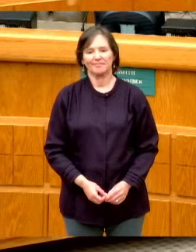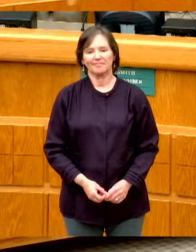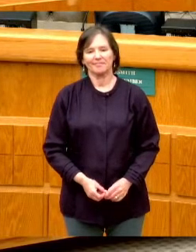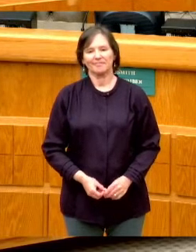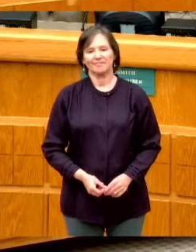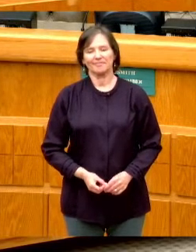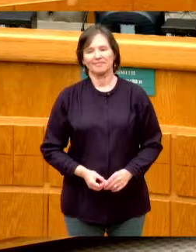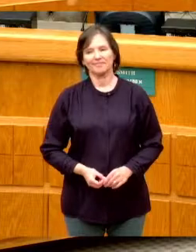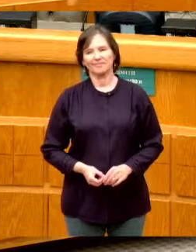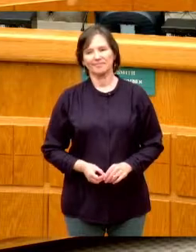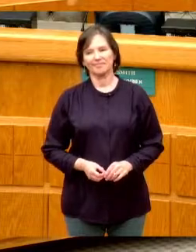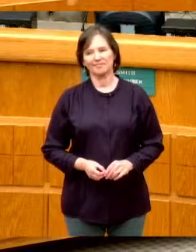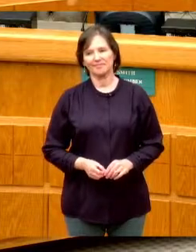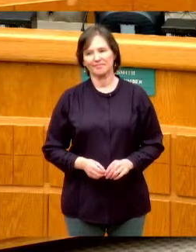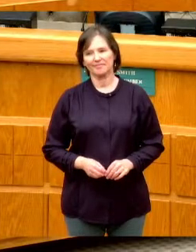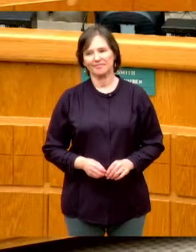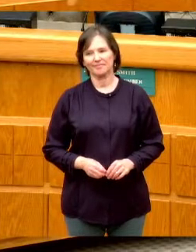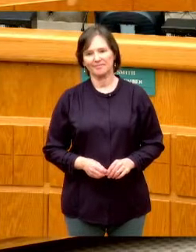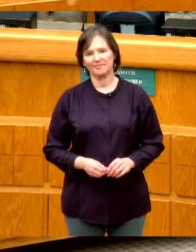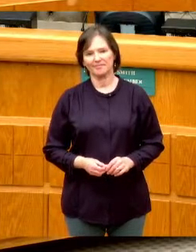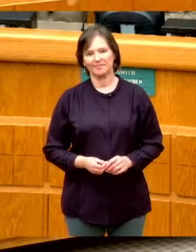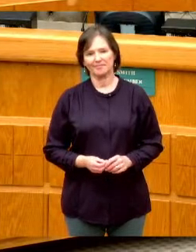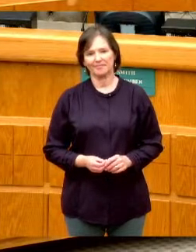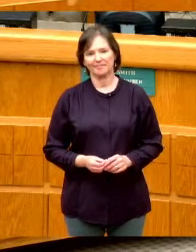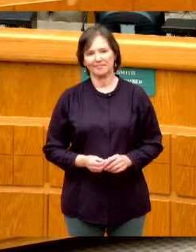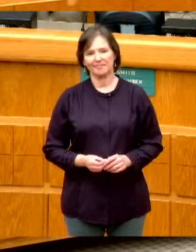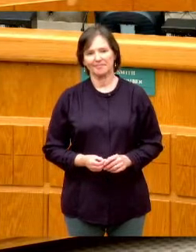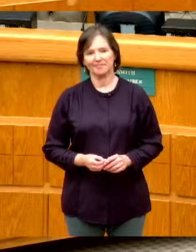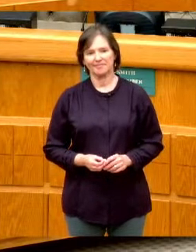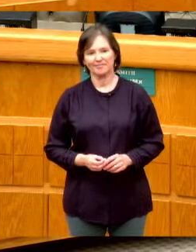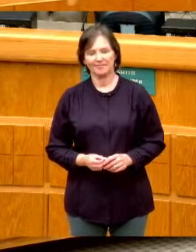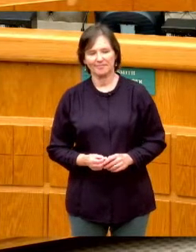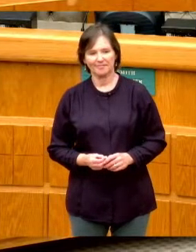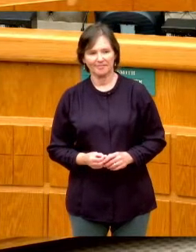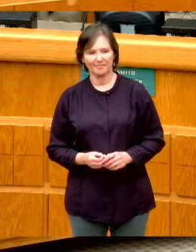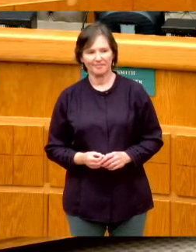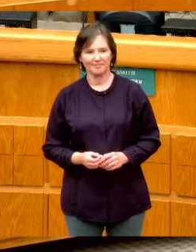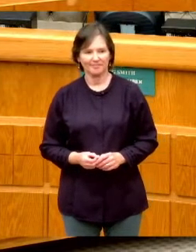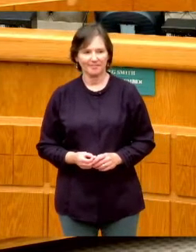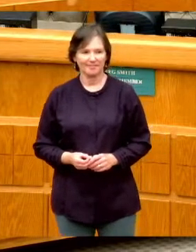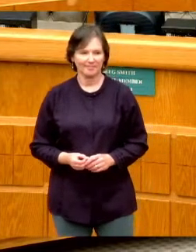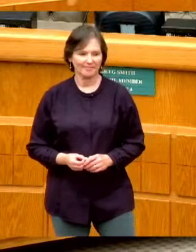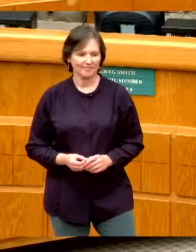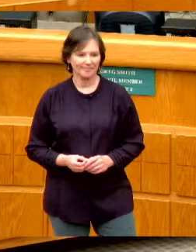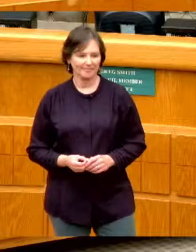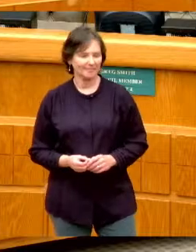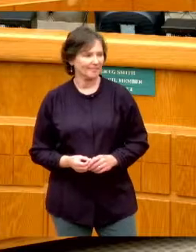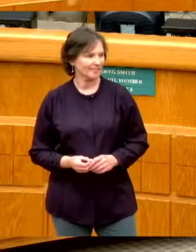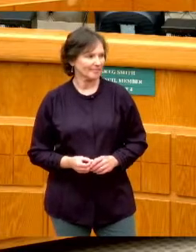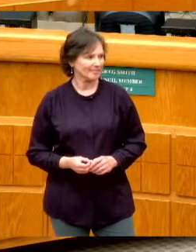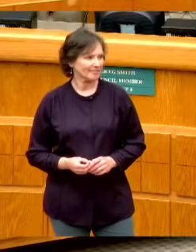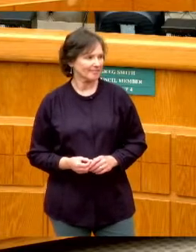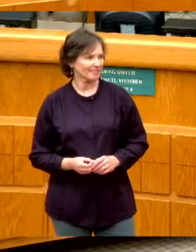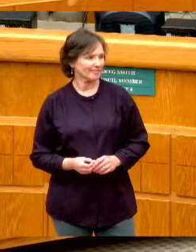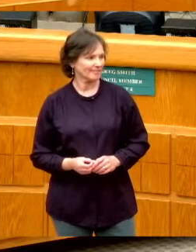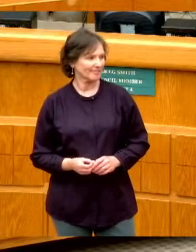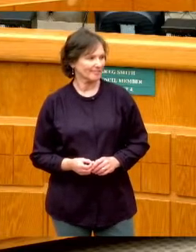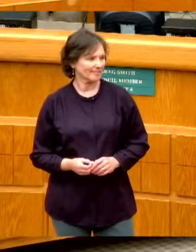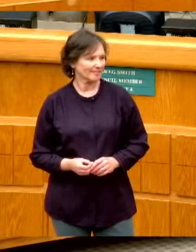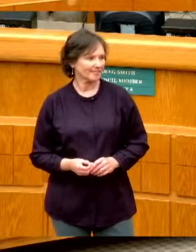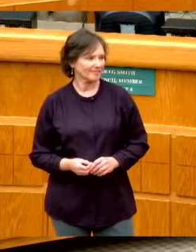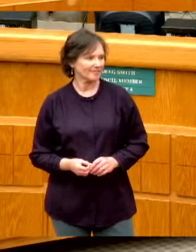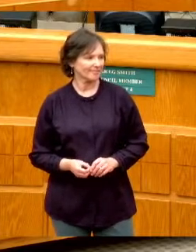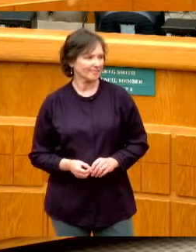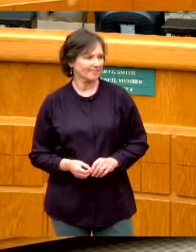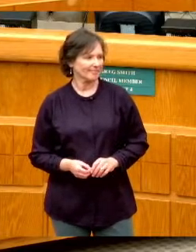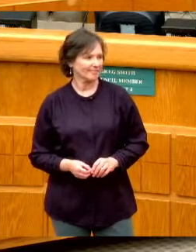me pueden decir cuándo mi cita es con una semana de anticipación? El Distrito de Salud no tiene control de esa información, solo los Centros de Control